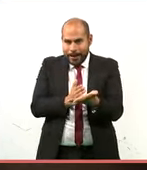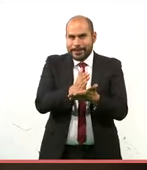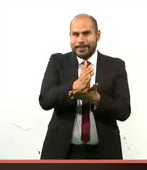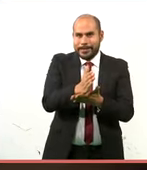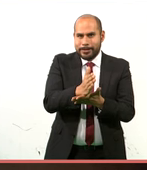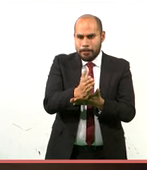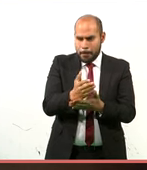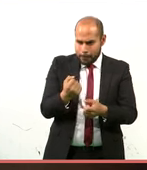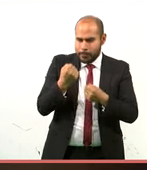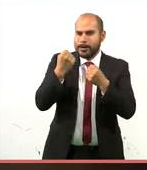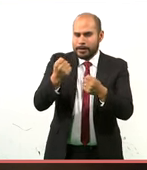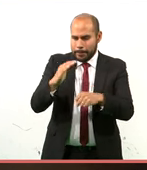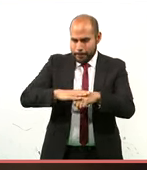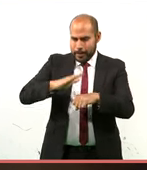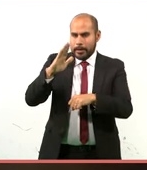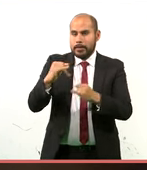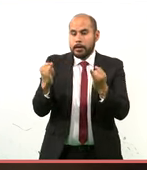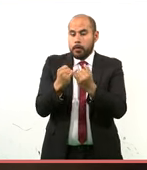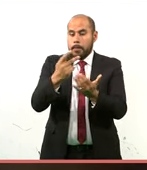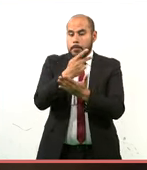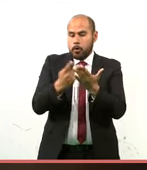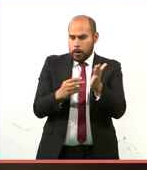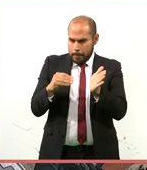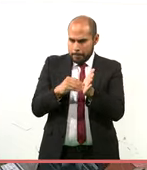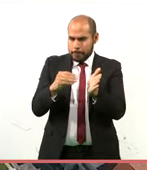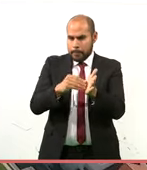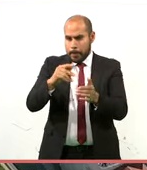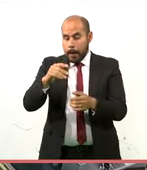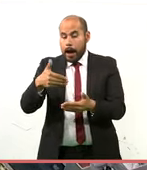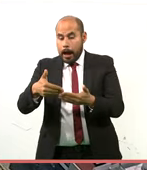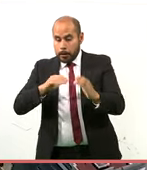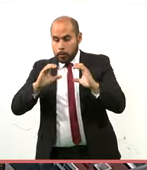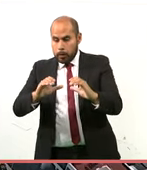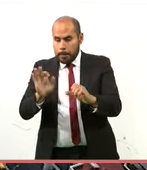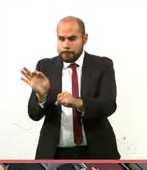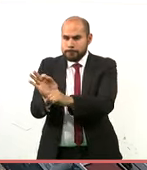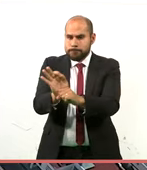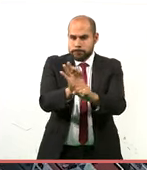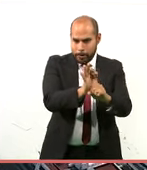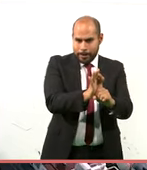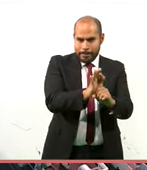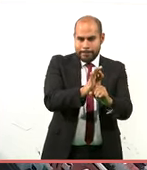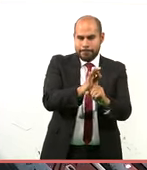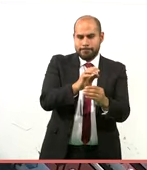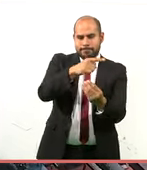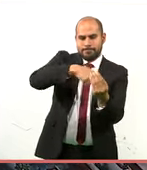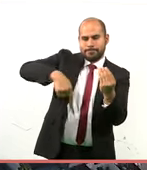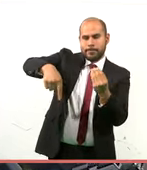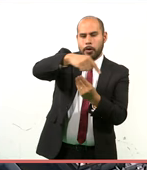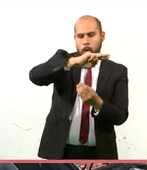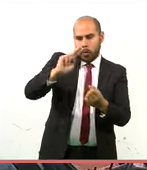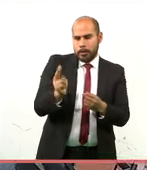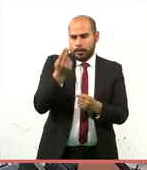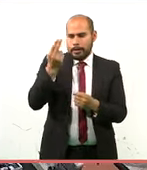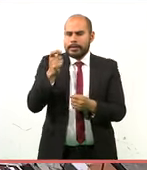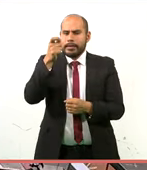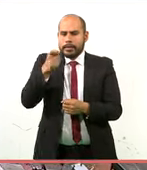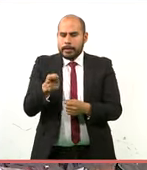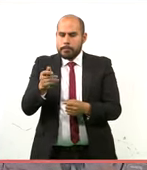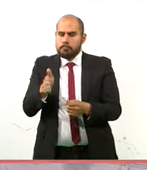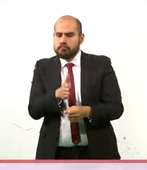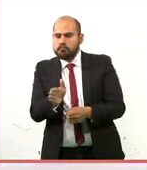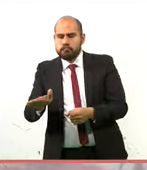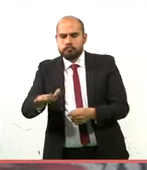Se estableció un programa permanente de prevención y protección en el perímetro de la universidad, denominado